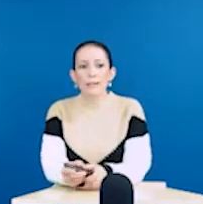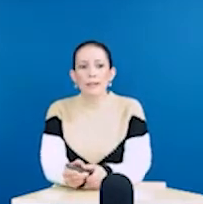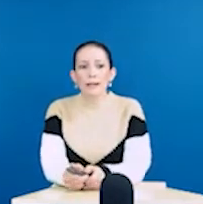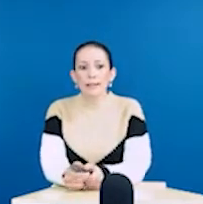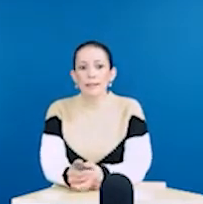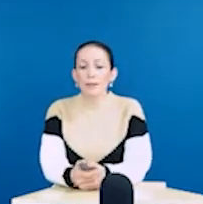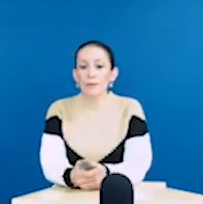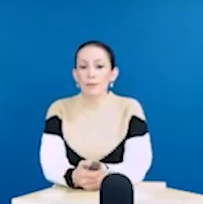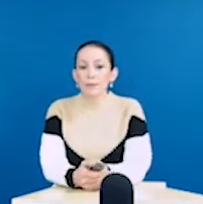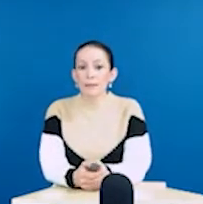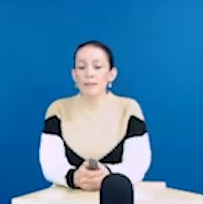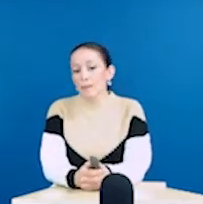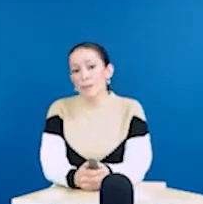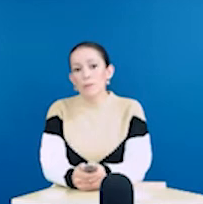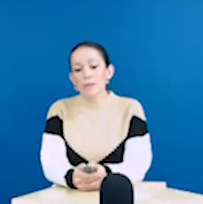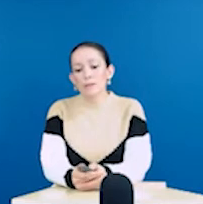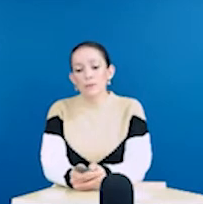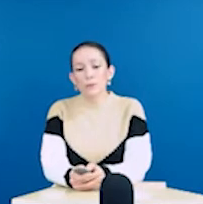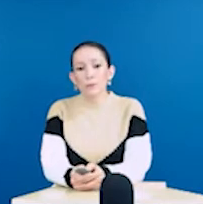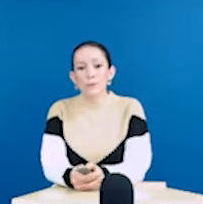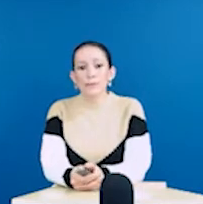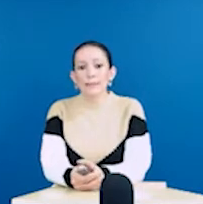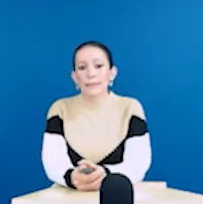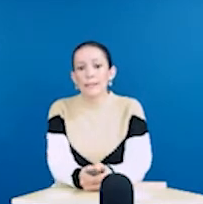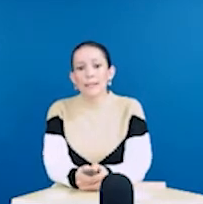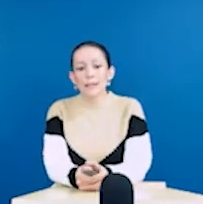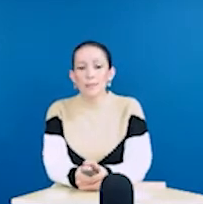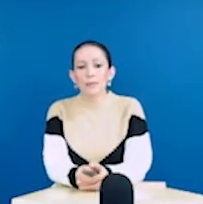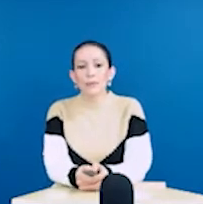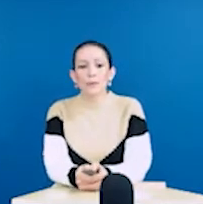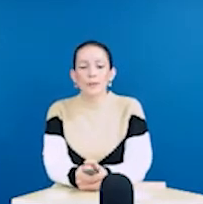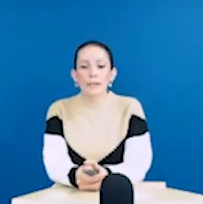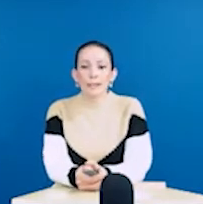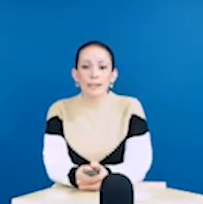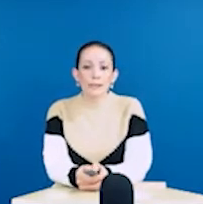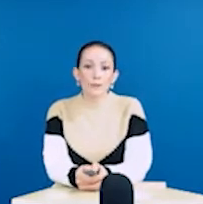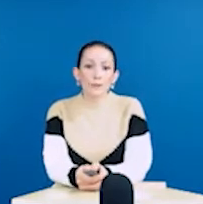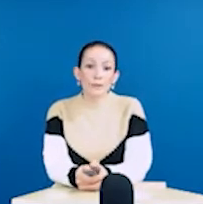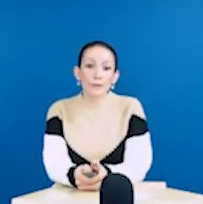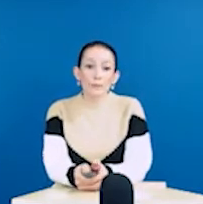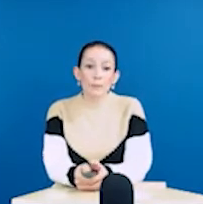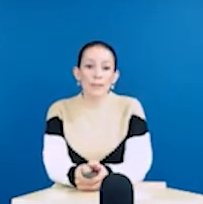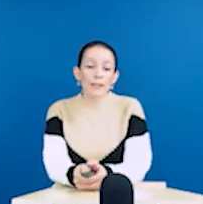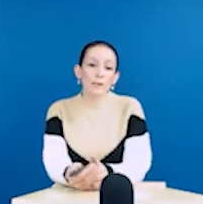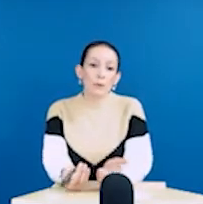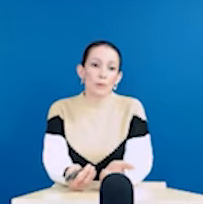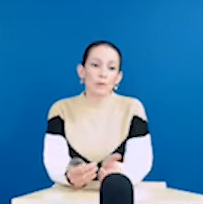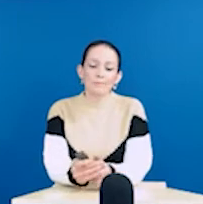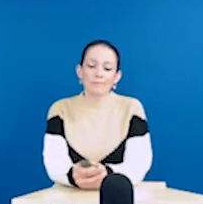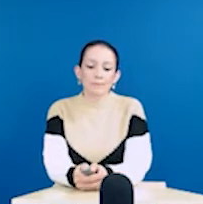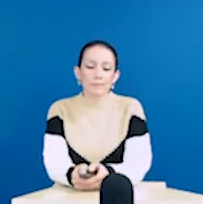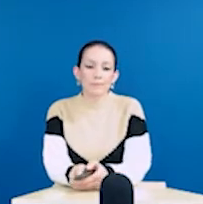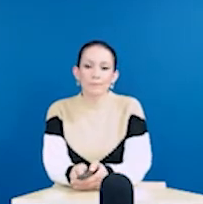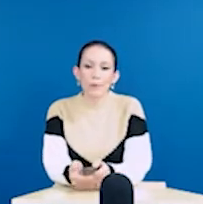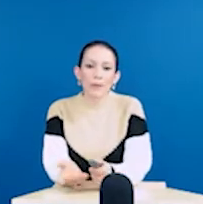en boca hacen que nuestros pacientes disminuyan su cantidad de alimentos y eso nos permite que